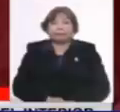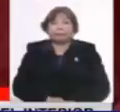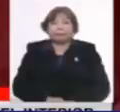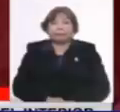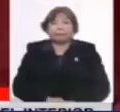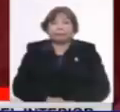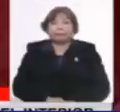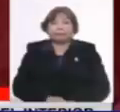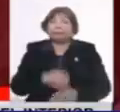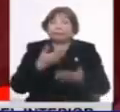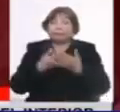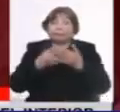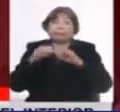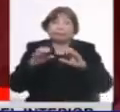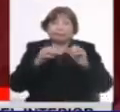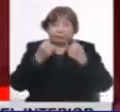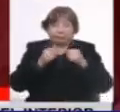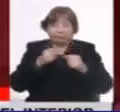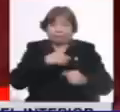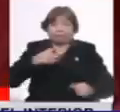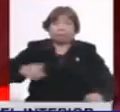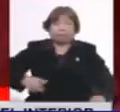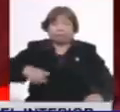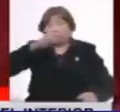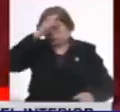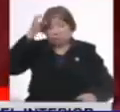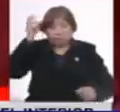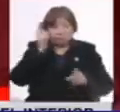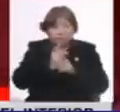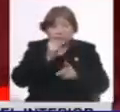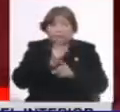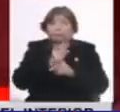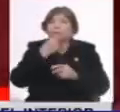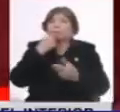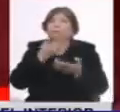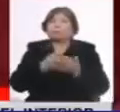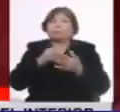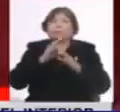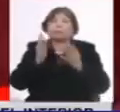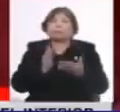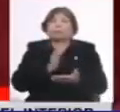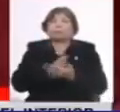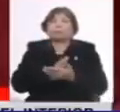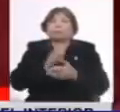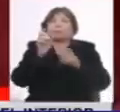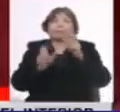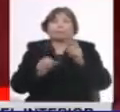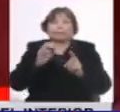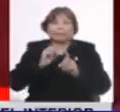Hemos tratado esto con el presidente de la República permanentemente, este problema de la inseguridad